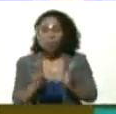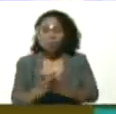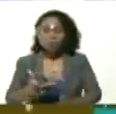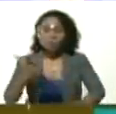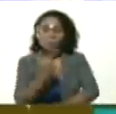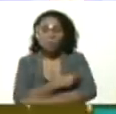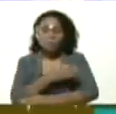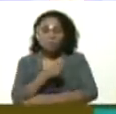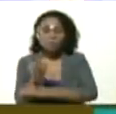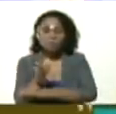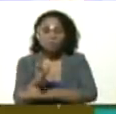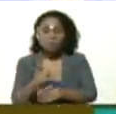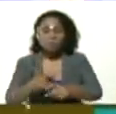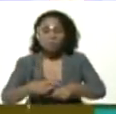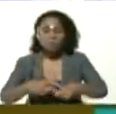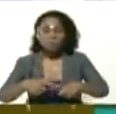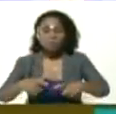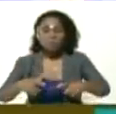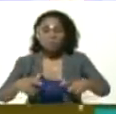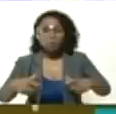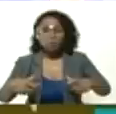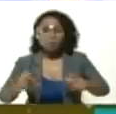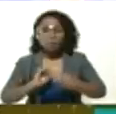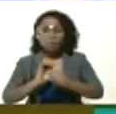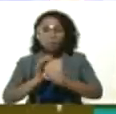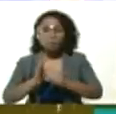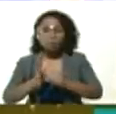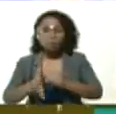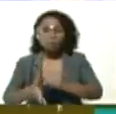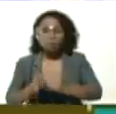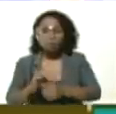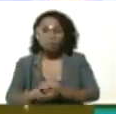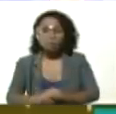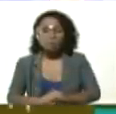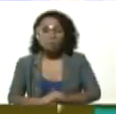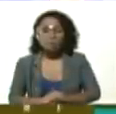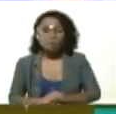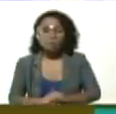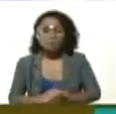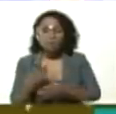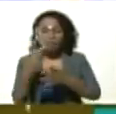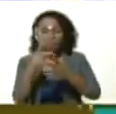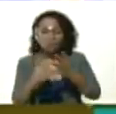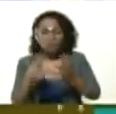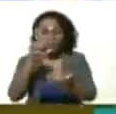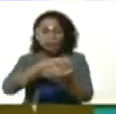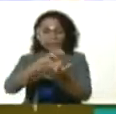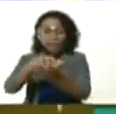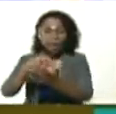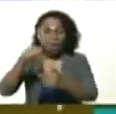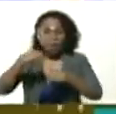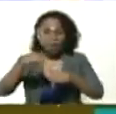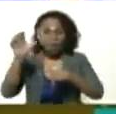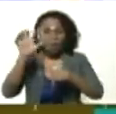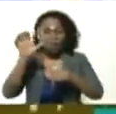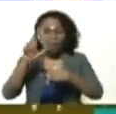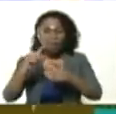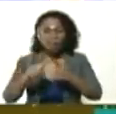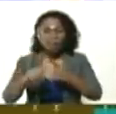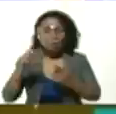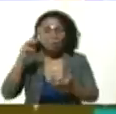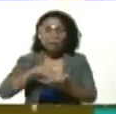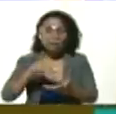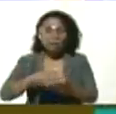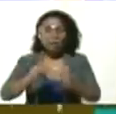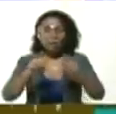Está creciendo el coronavirus en varias entidades. En Caracas, Miranda,